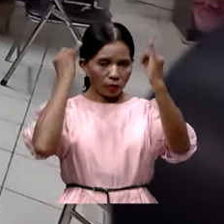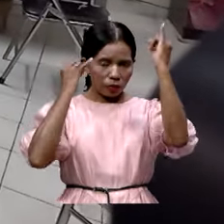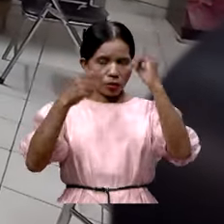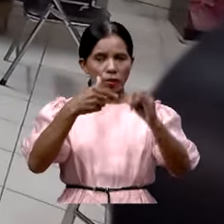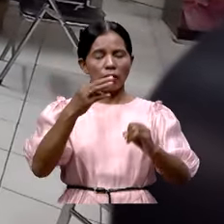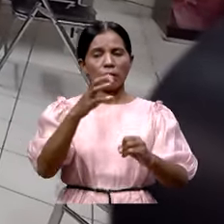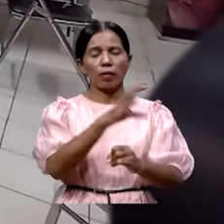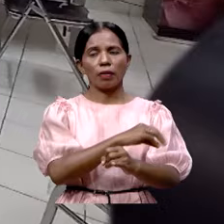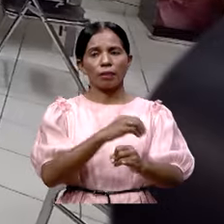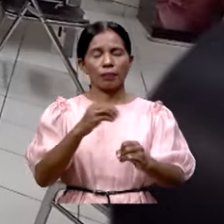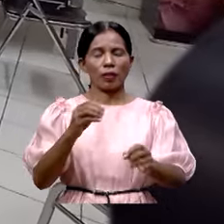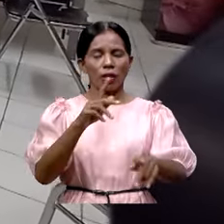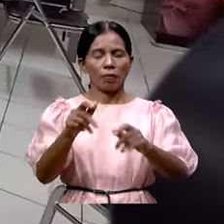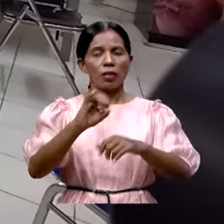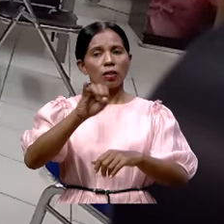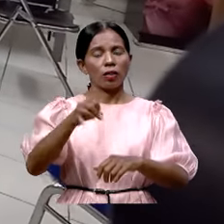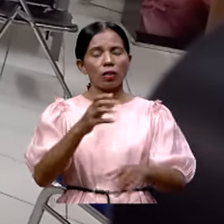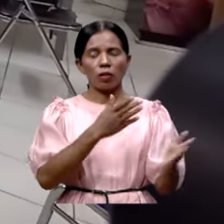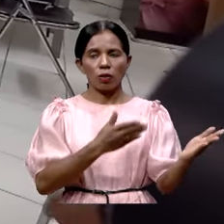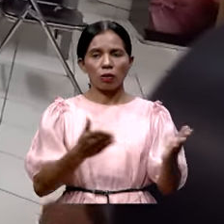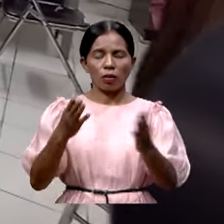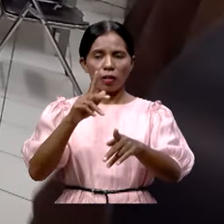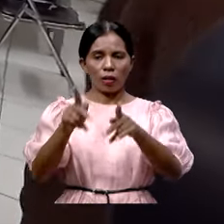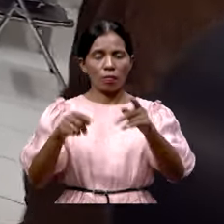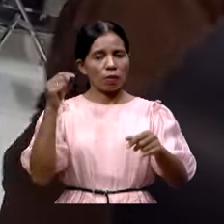asesa durante ne autor Zota Emieri lori okmung